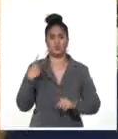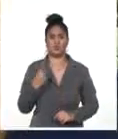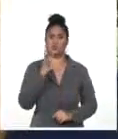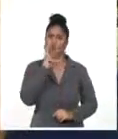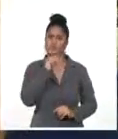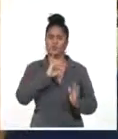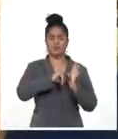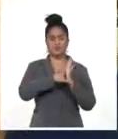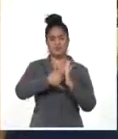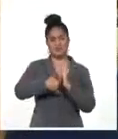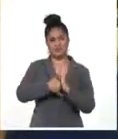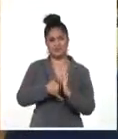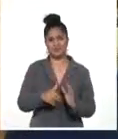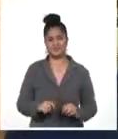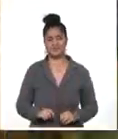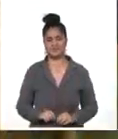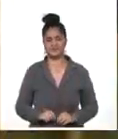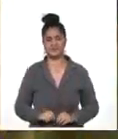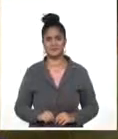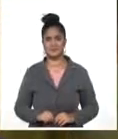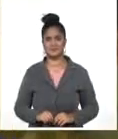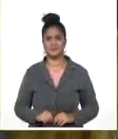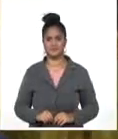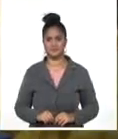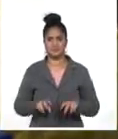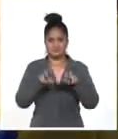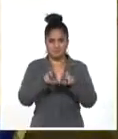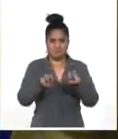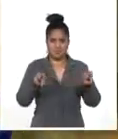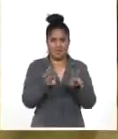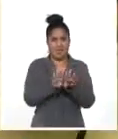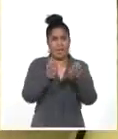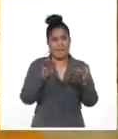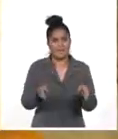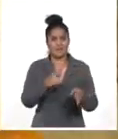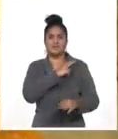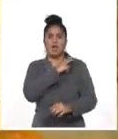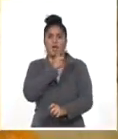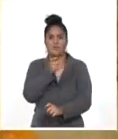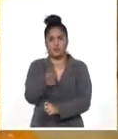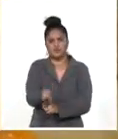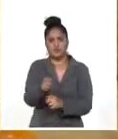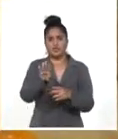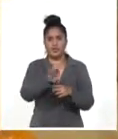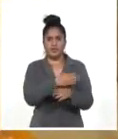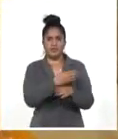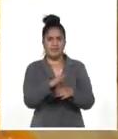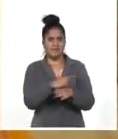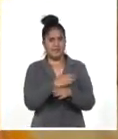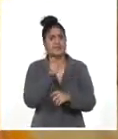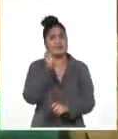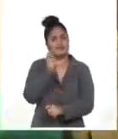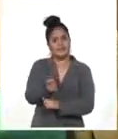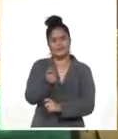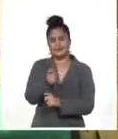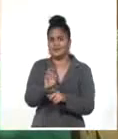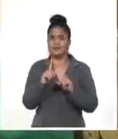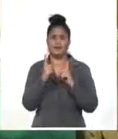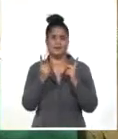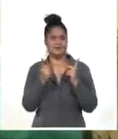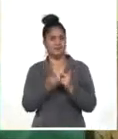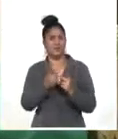proyecto. Sobi Juguetes apuesta por sus talleres y lo hace desde el deseo y la colaboración de muchos que ven en este